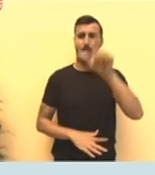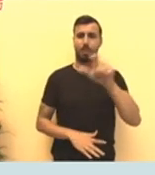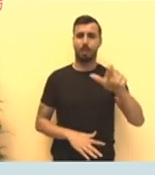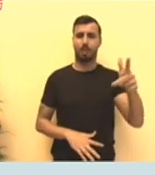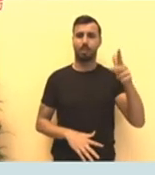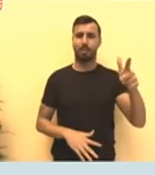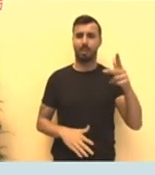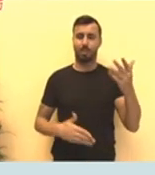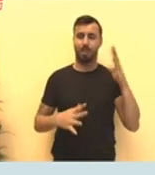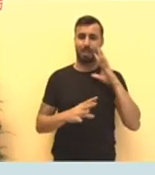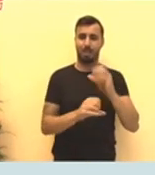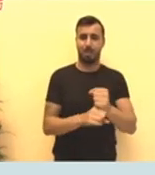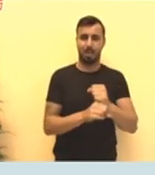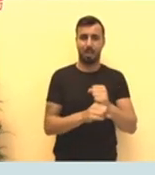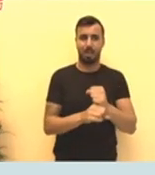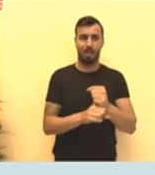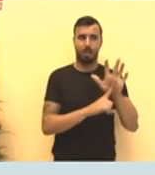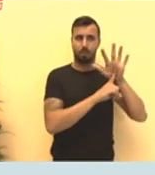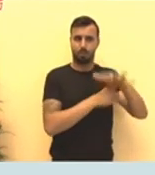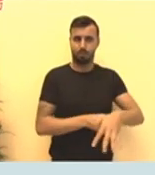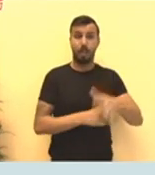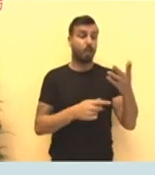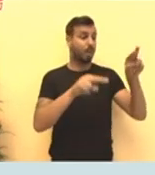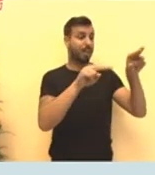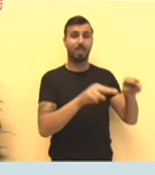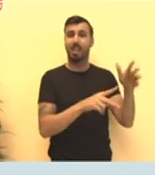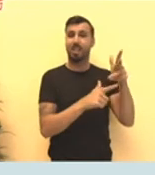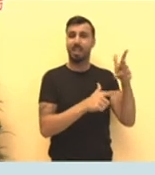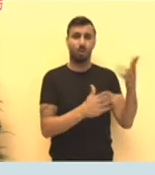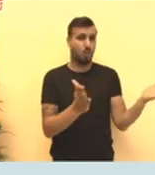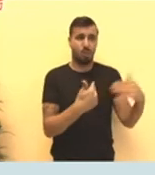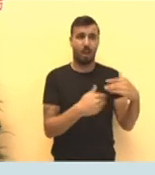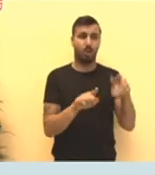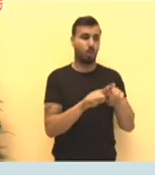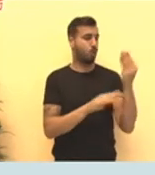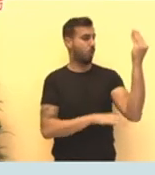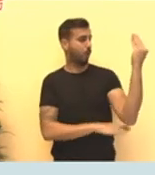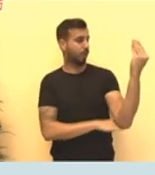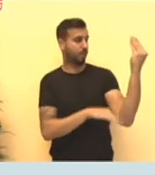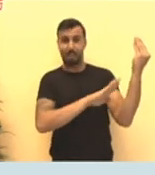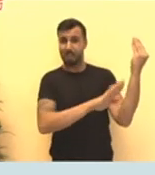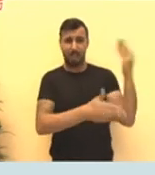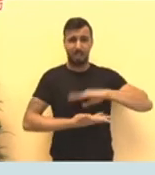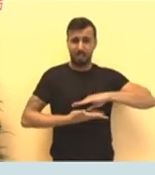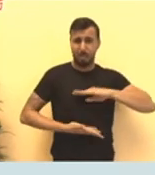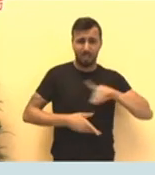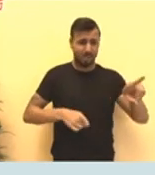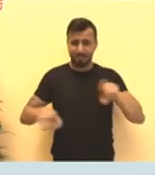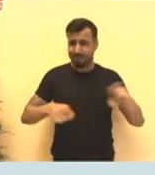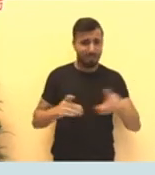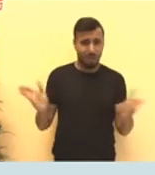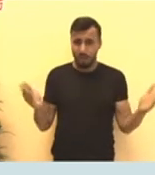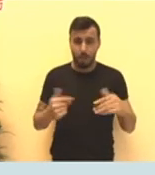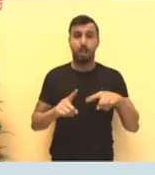situación de dependencia. En una residencia no tienes ningún tipo de derecho, eres un objeto, no tienes ninguna capacidad de decisión